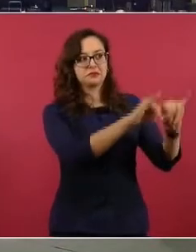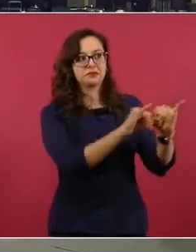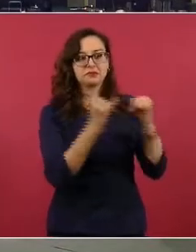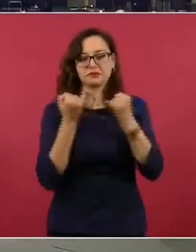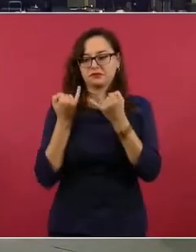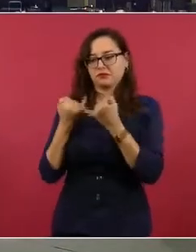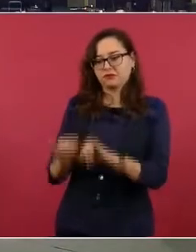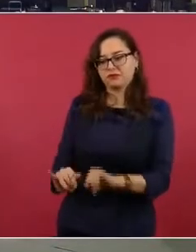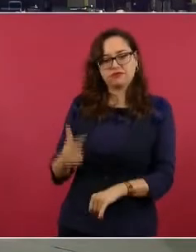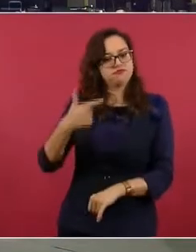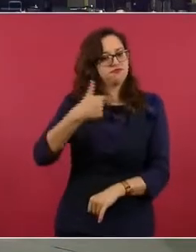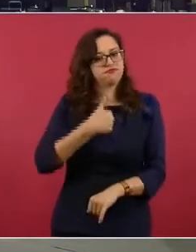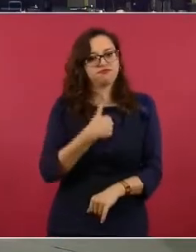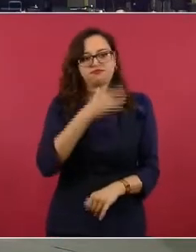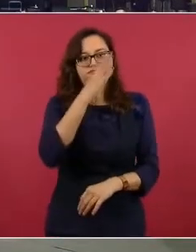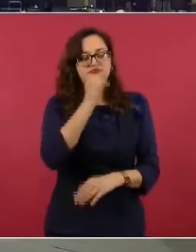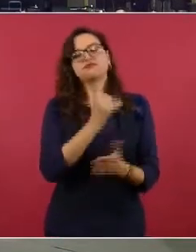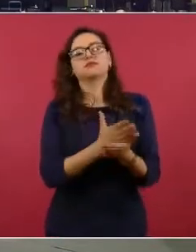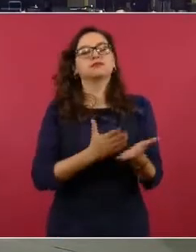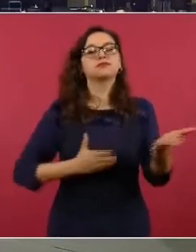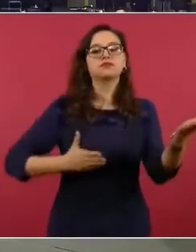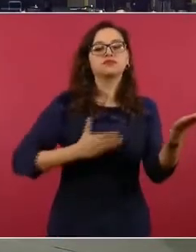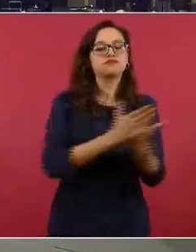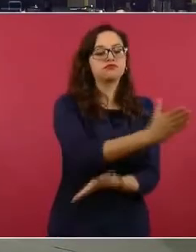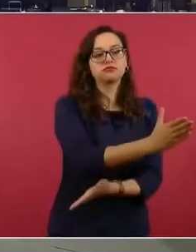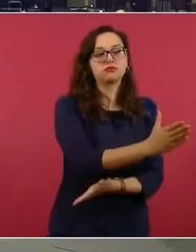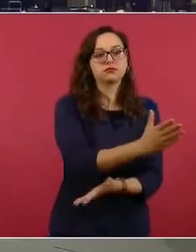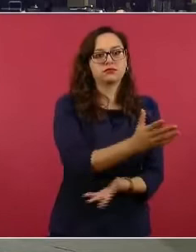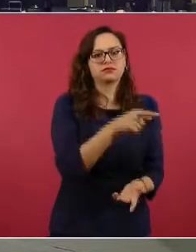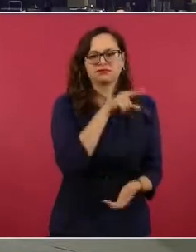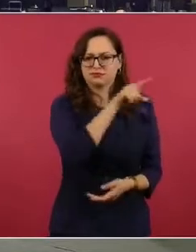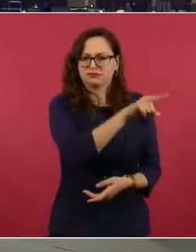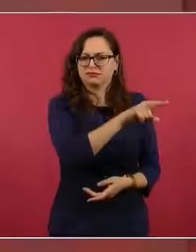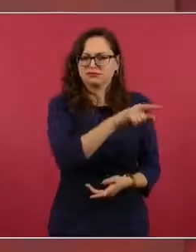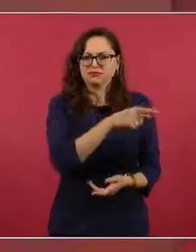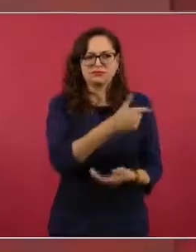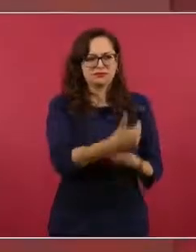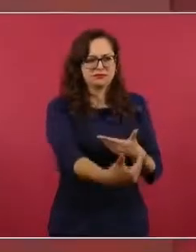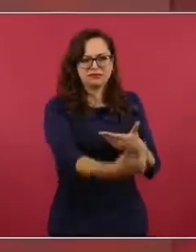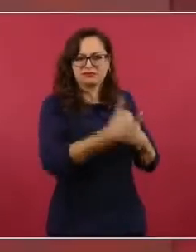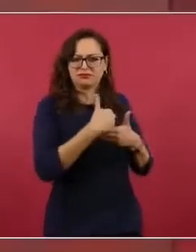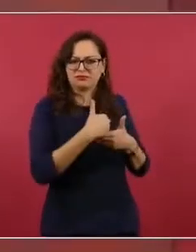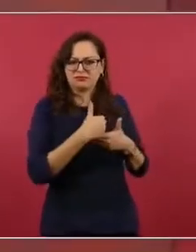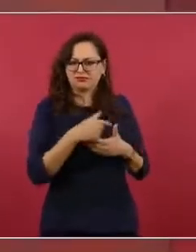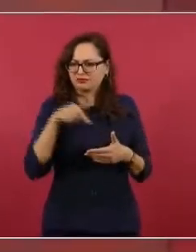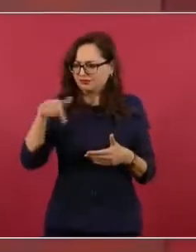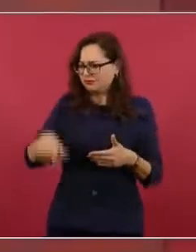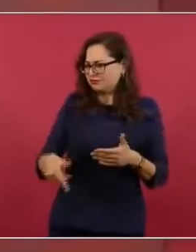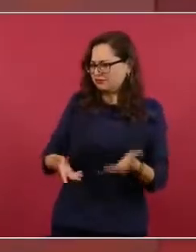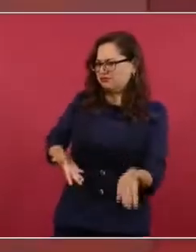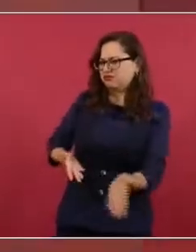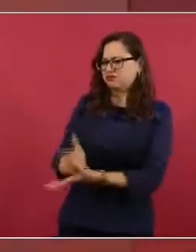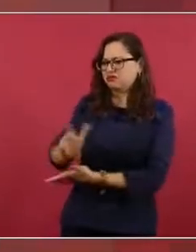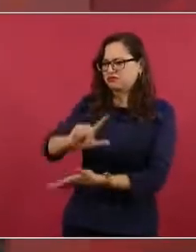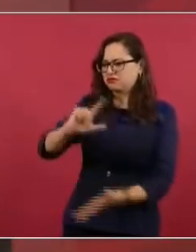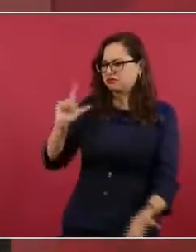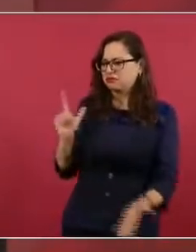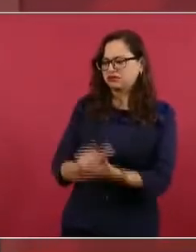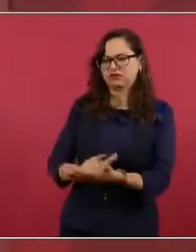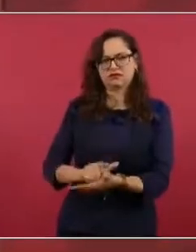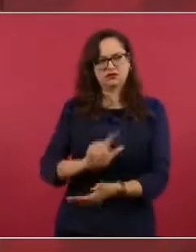Entonces, ¿cómo vamos a cambiar nuestras leyes? Además, fue un acuerdo en el